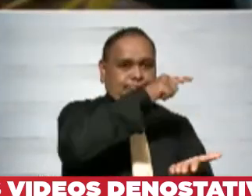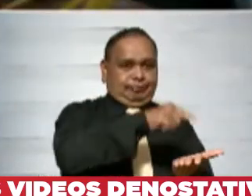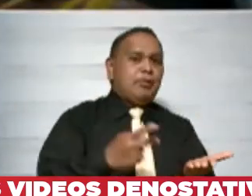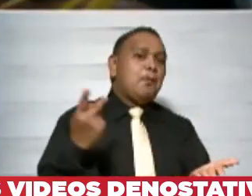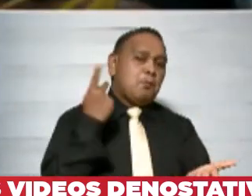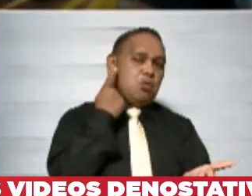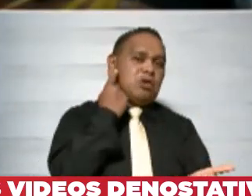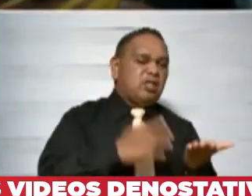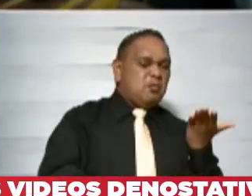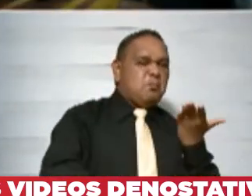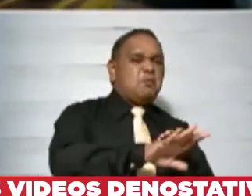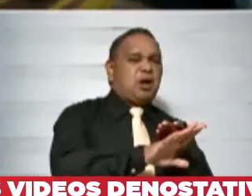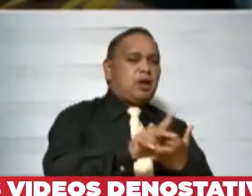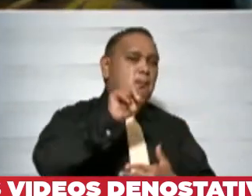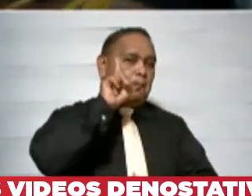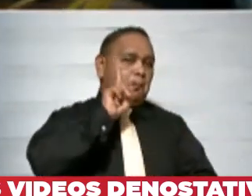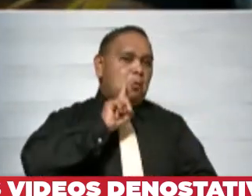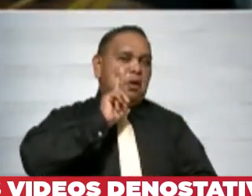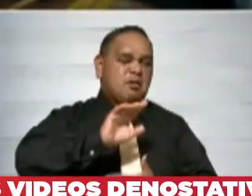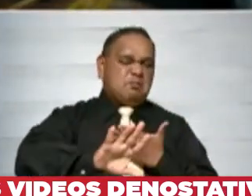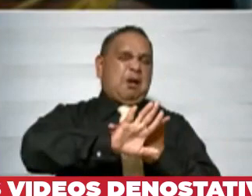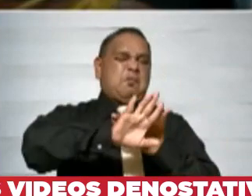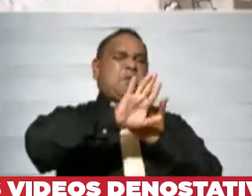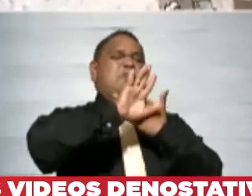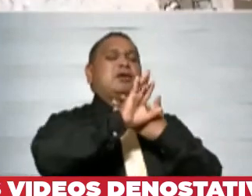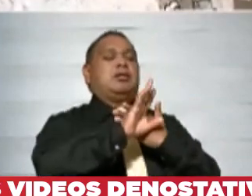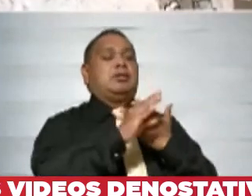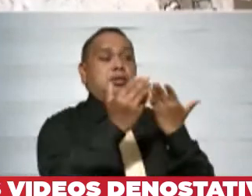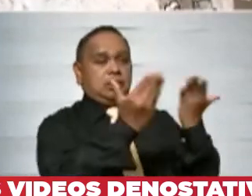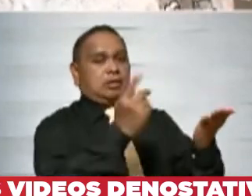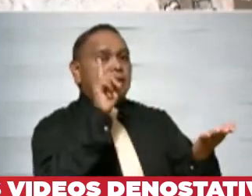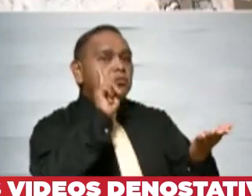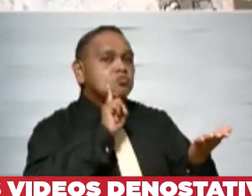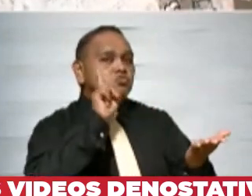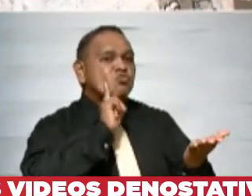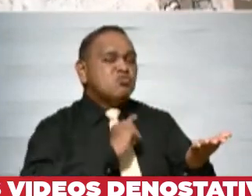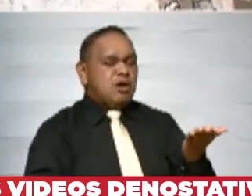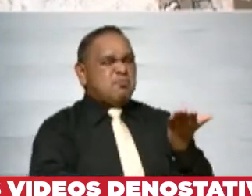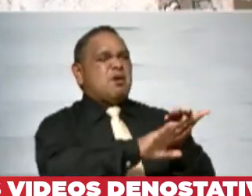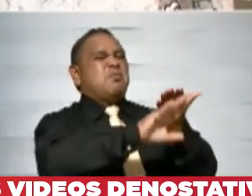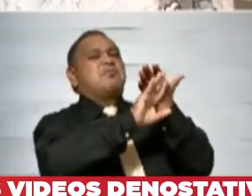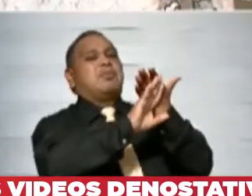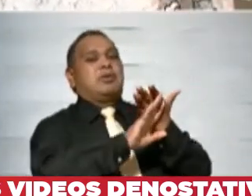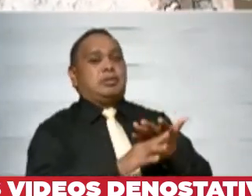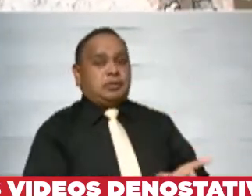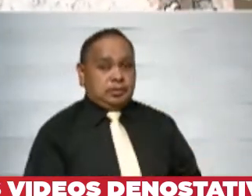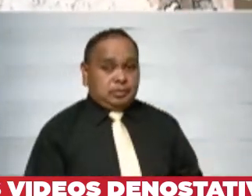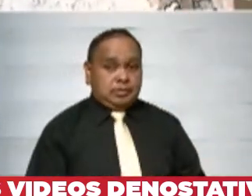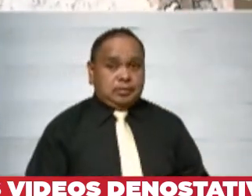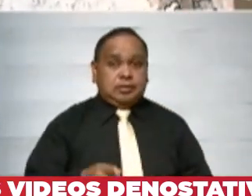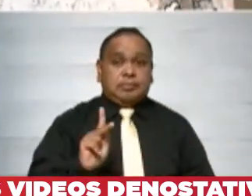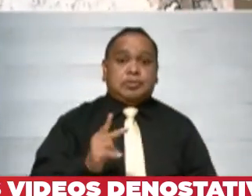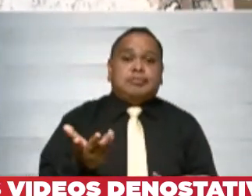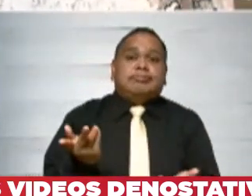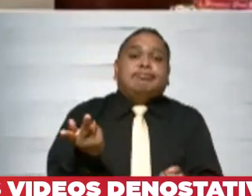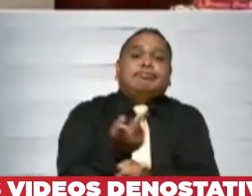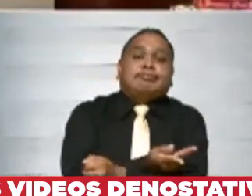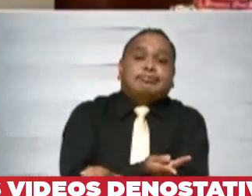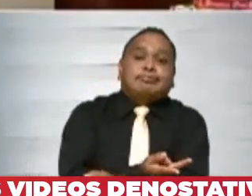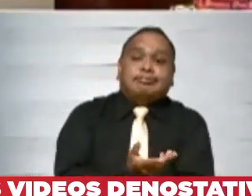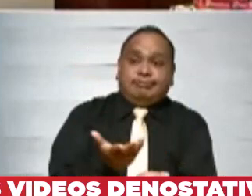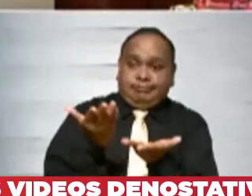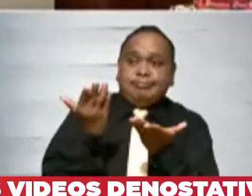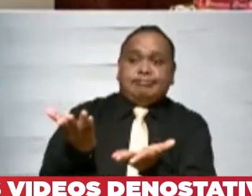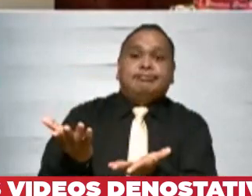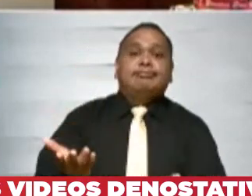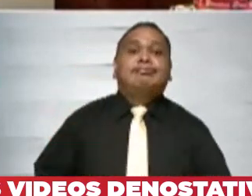en razón de género. Que ya, una mujer nos esté agrediendo de esa manera, ¿eh? Y sí, muchos me preguntan, ¿y qué pasó con la Lili? Porque parece ser